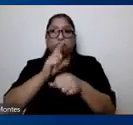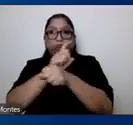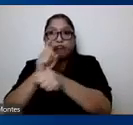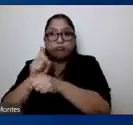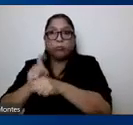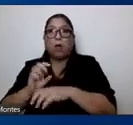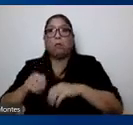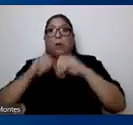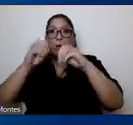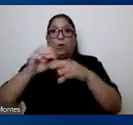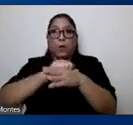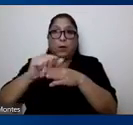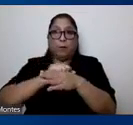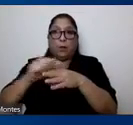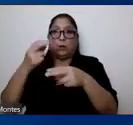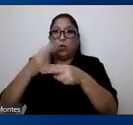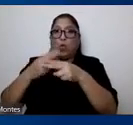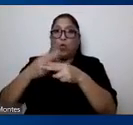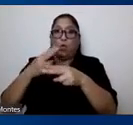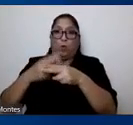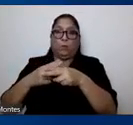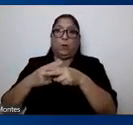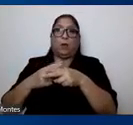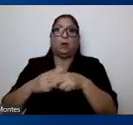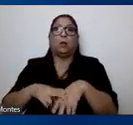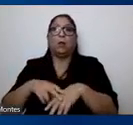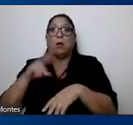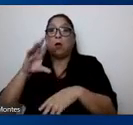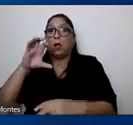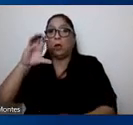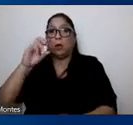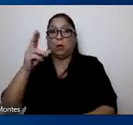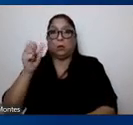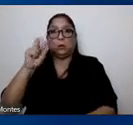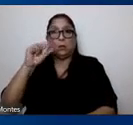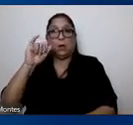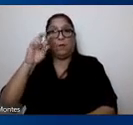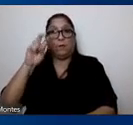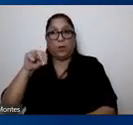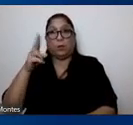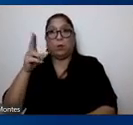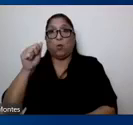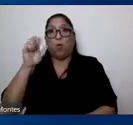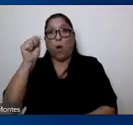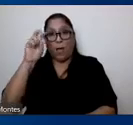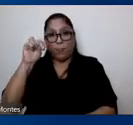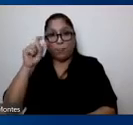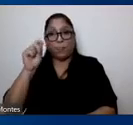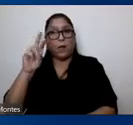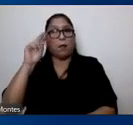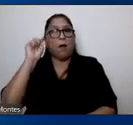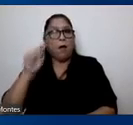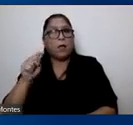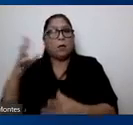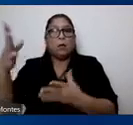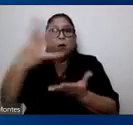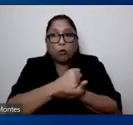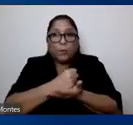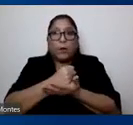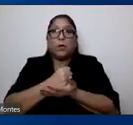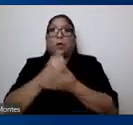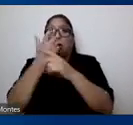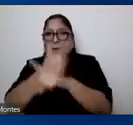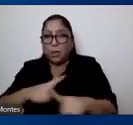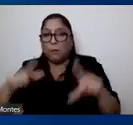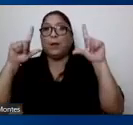ejecutar lo que se denominaría la Operación Chavín de Huanta, en donde pues recuperarían el orden y liberarían